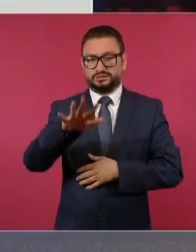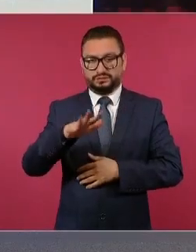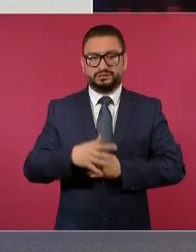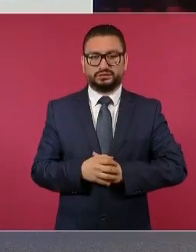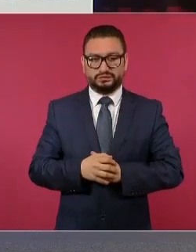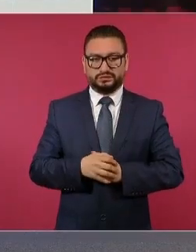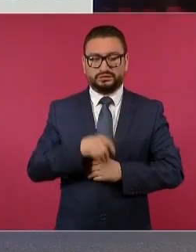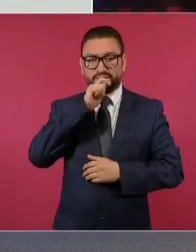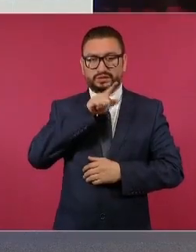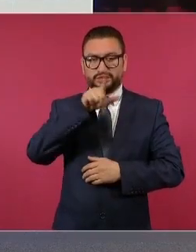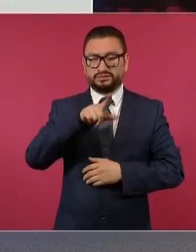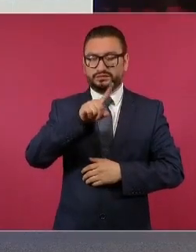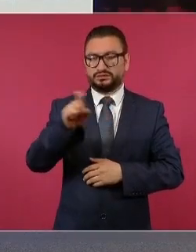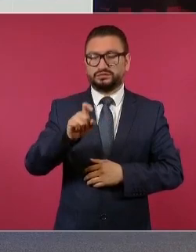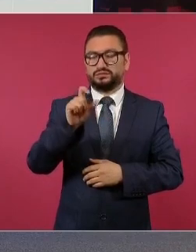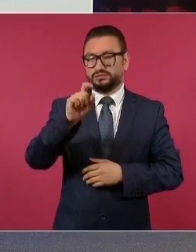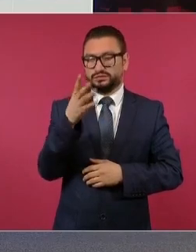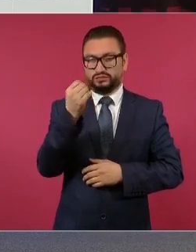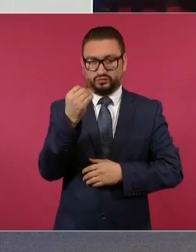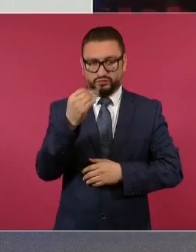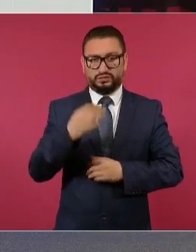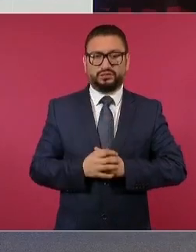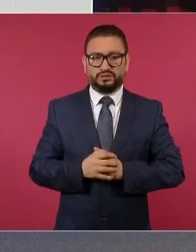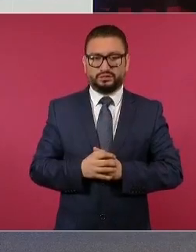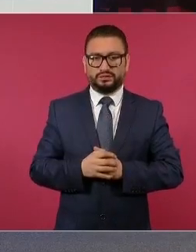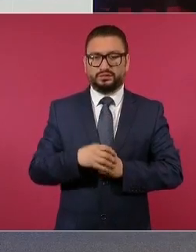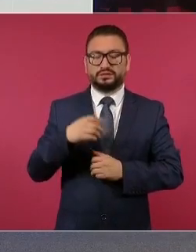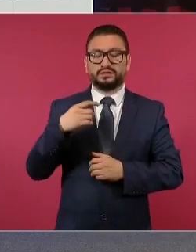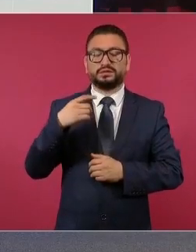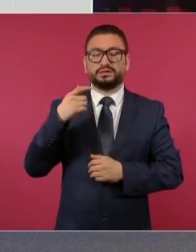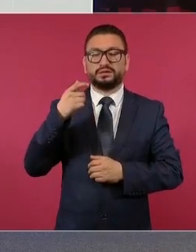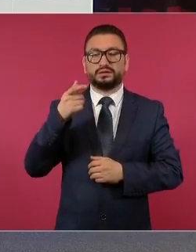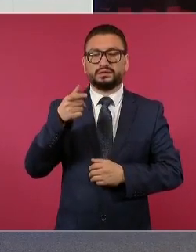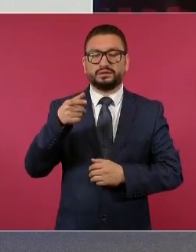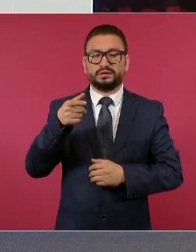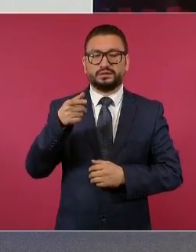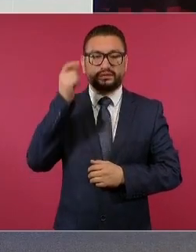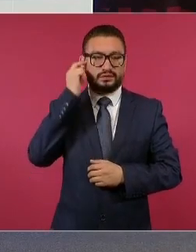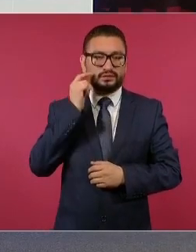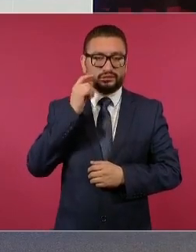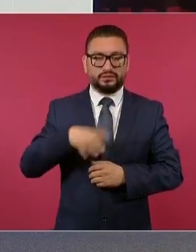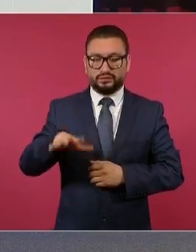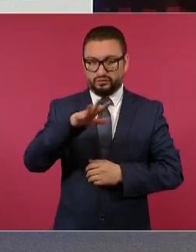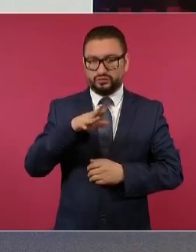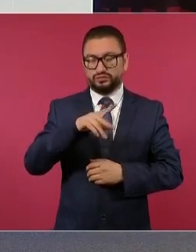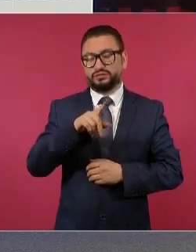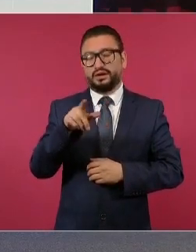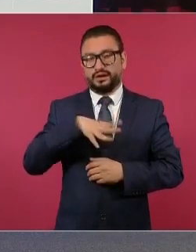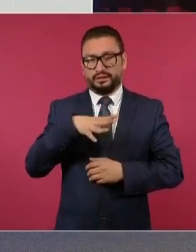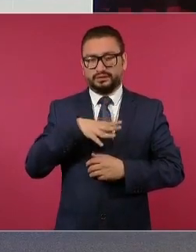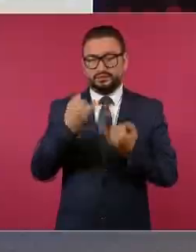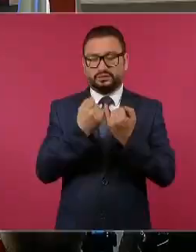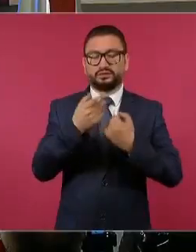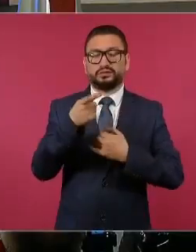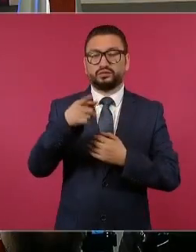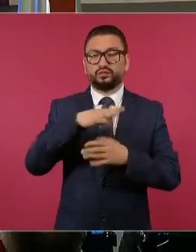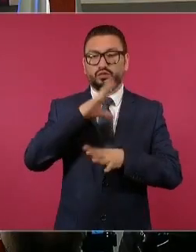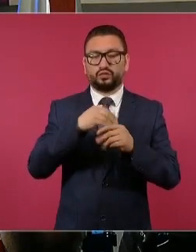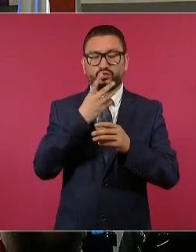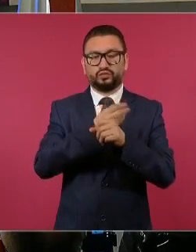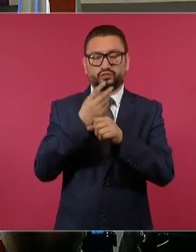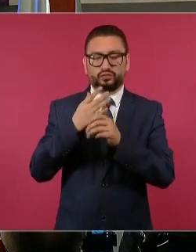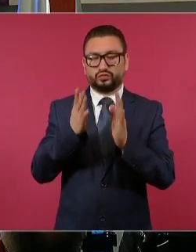sucursales, Jalisco con 129 sucursales y Guerrero con 121 sucursales. Pero en general en todo el país construimos